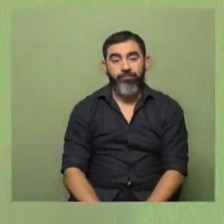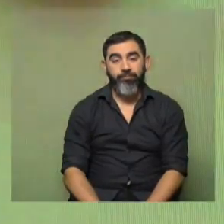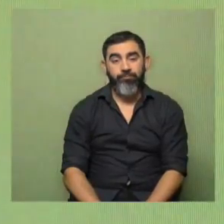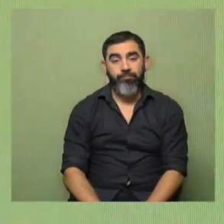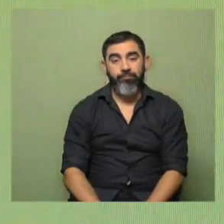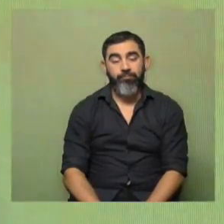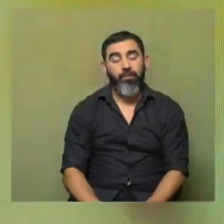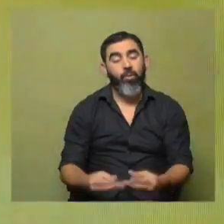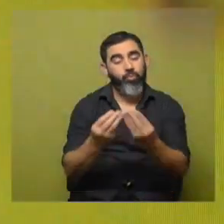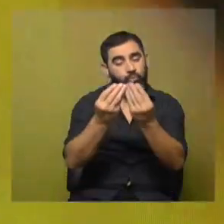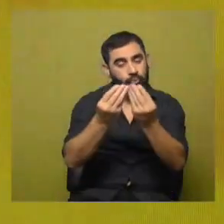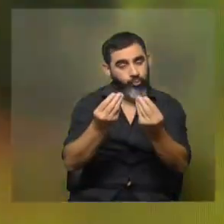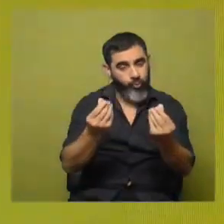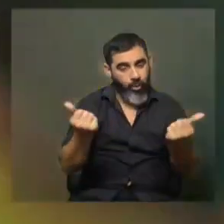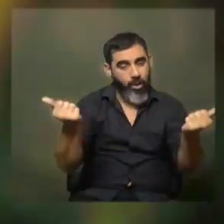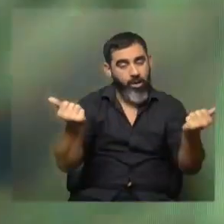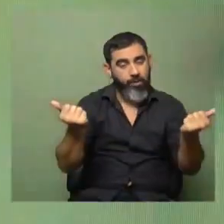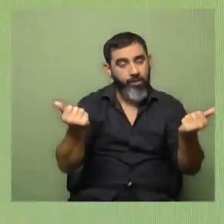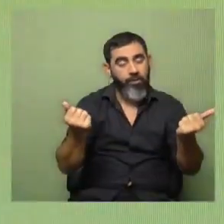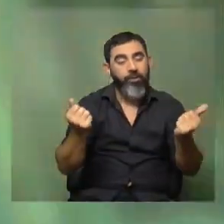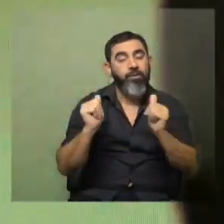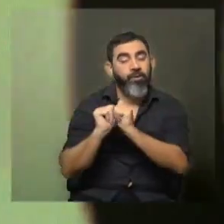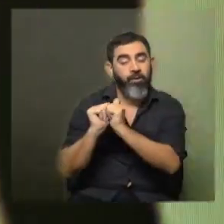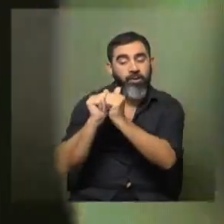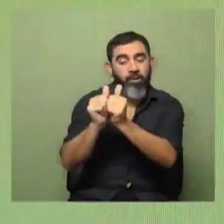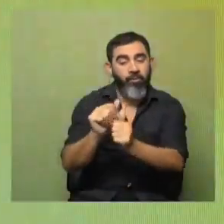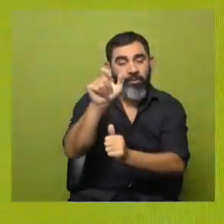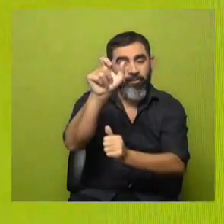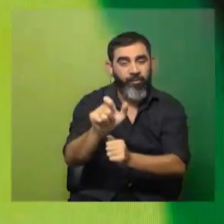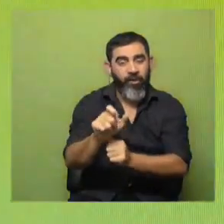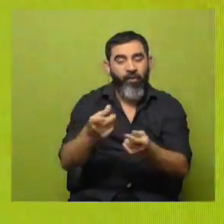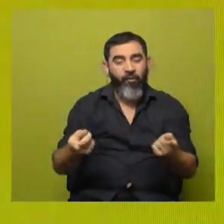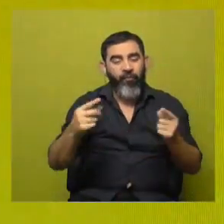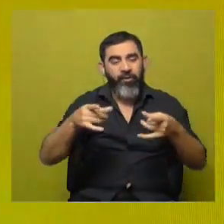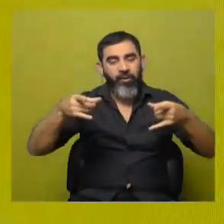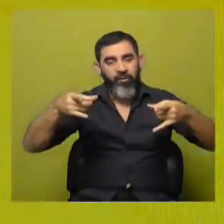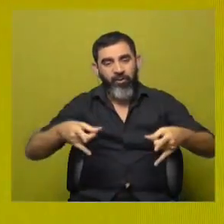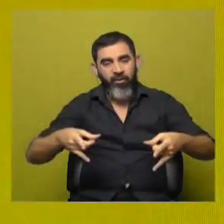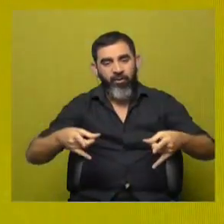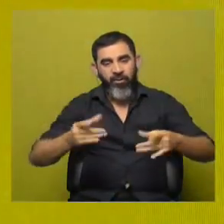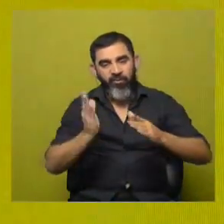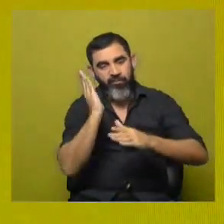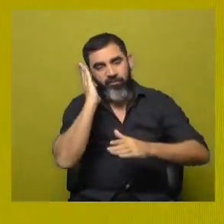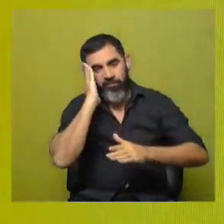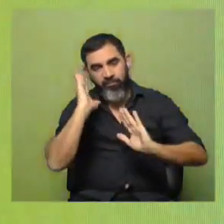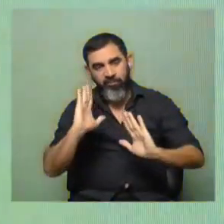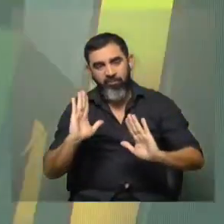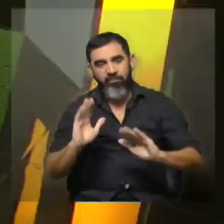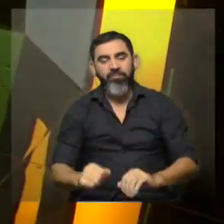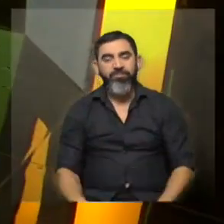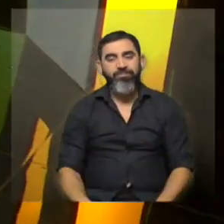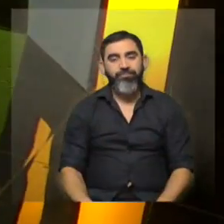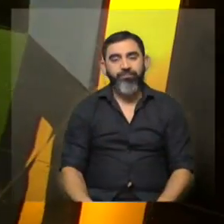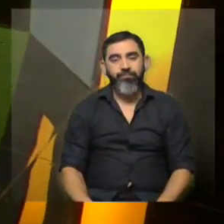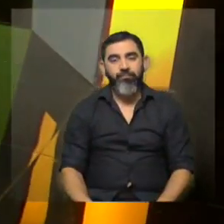Todo con suavidad, Daniela, en lo posible acompañar a la persona de regreso a la cama, guiándola, orientándola. Exactamente, Sí. porque en